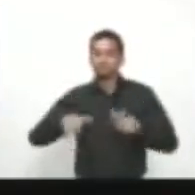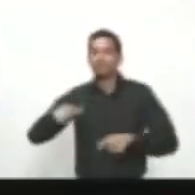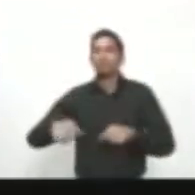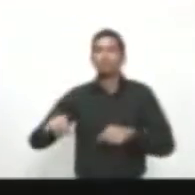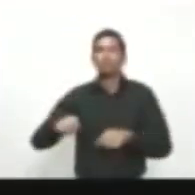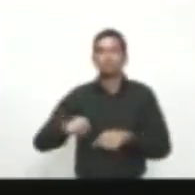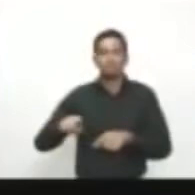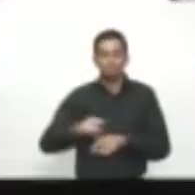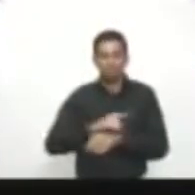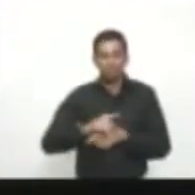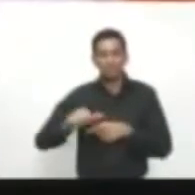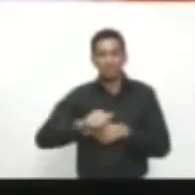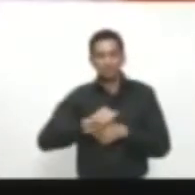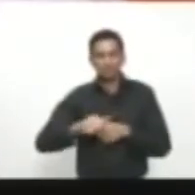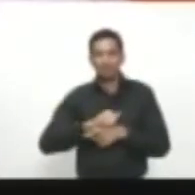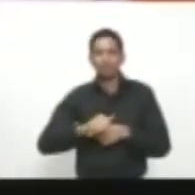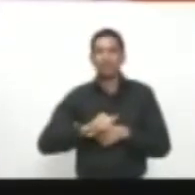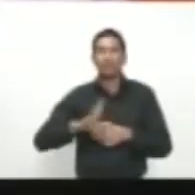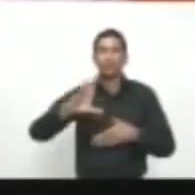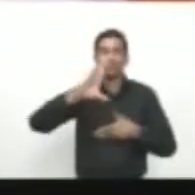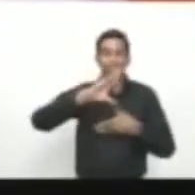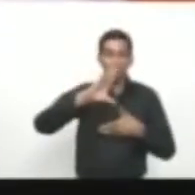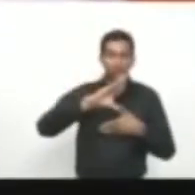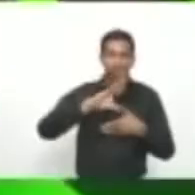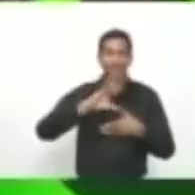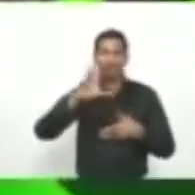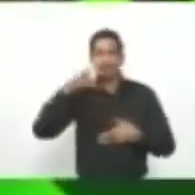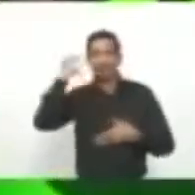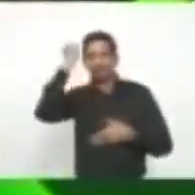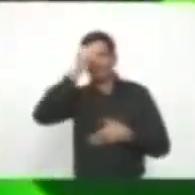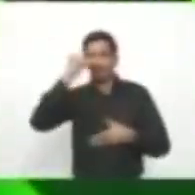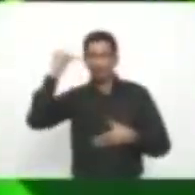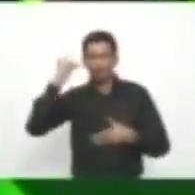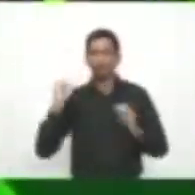América, Europa y Asia participarán en el evento.